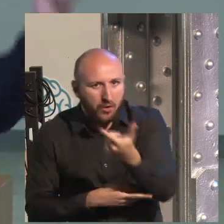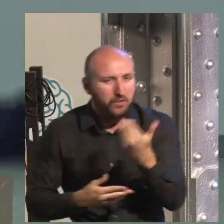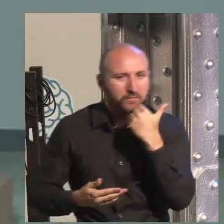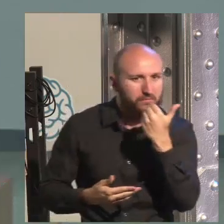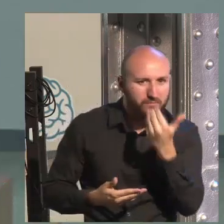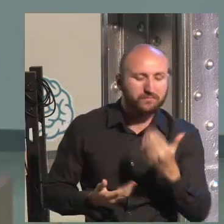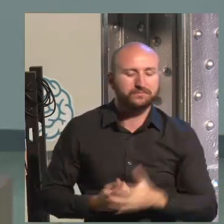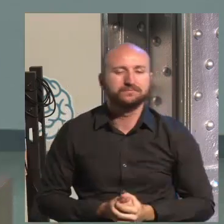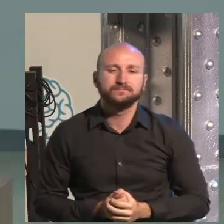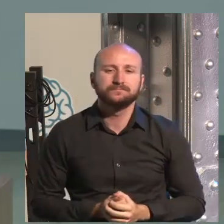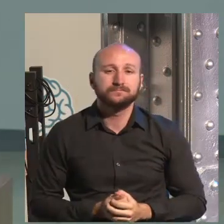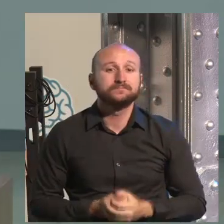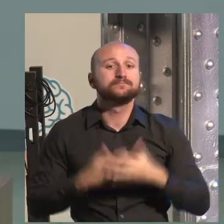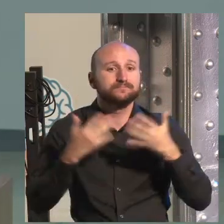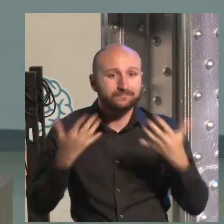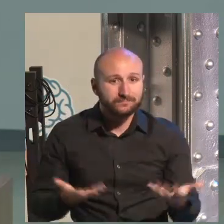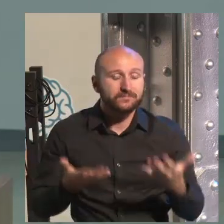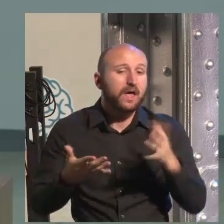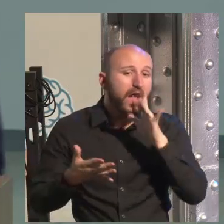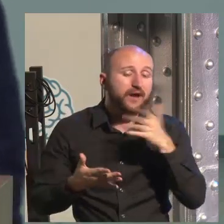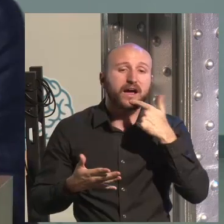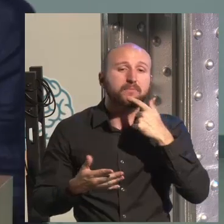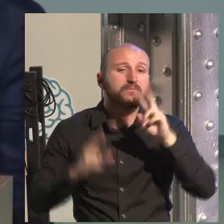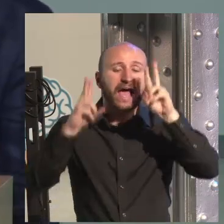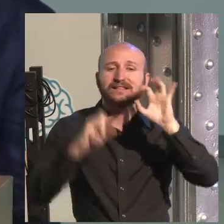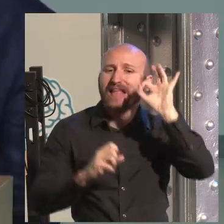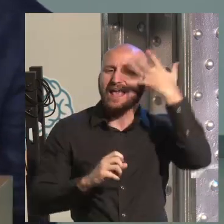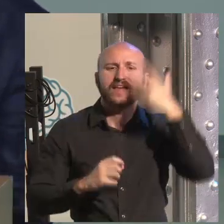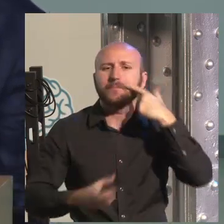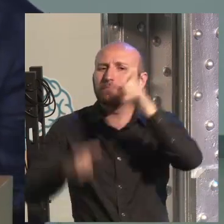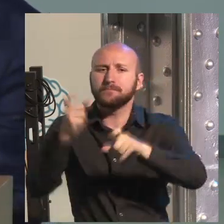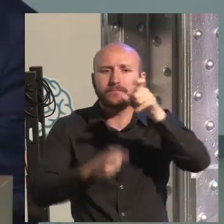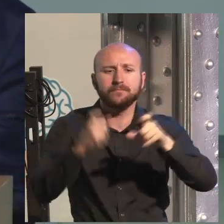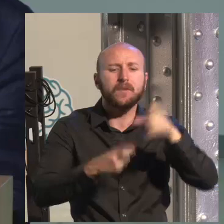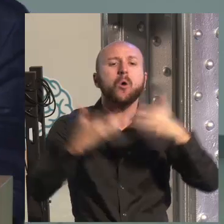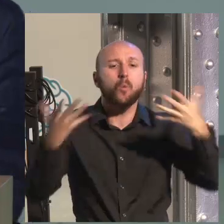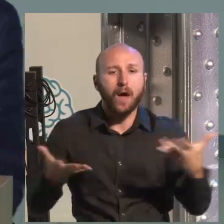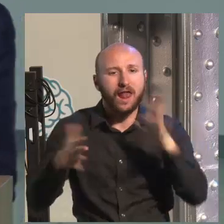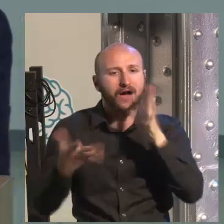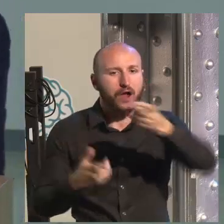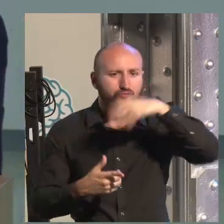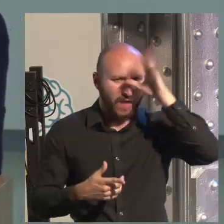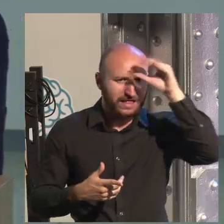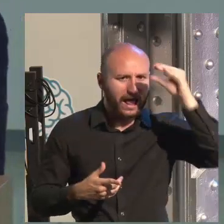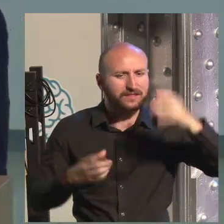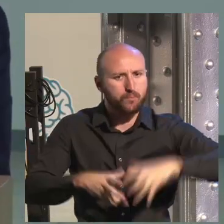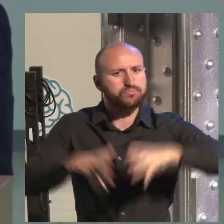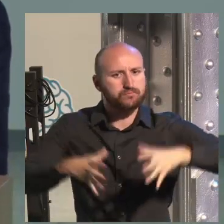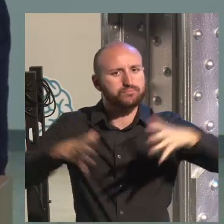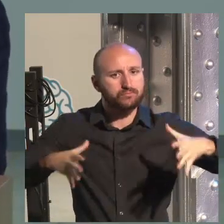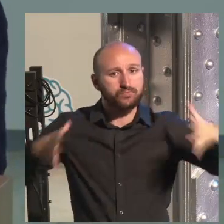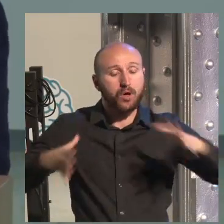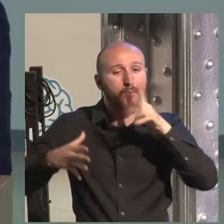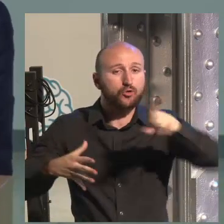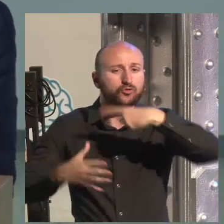distribución geográfica, así que no es tan inmediato. Pero bueno, la idea popular es que nos hemos ido haciendo más inteligentes porque tenemos que competir en